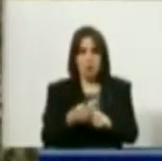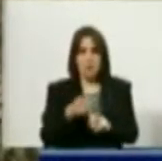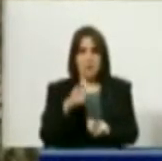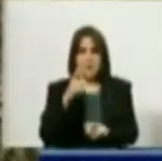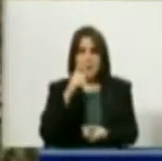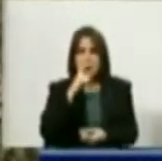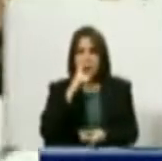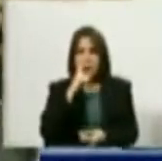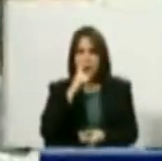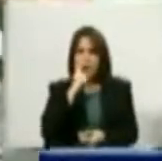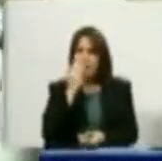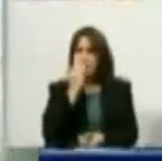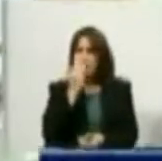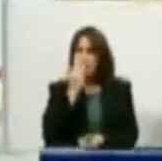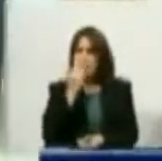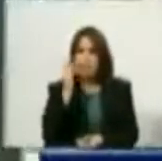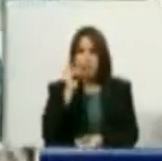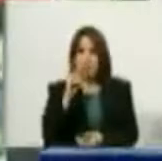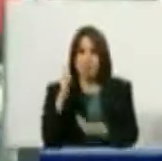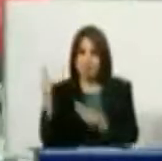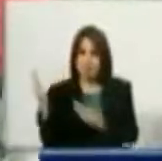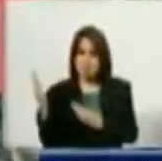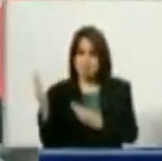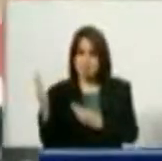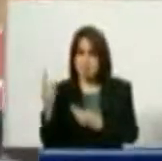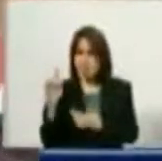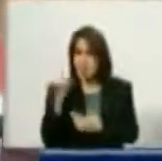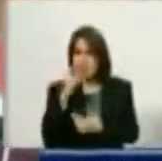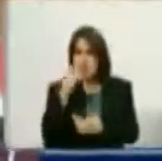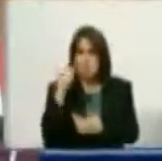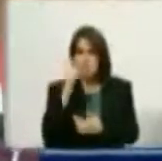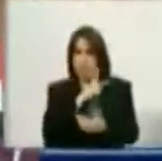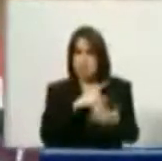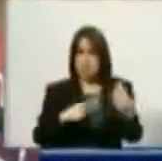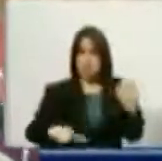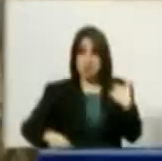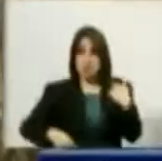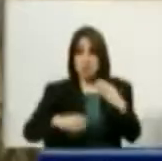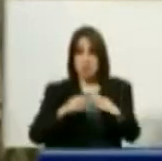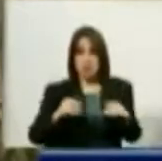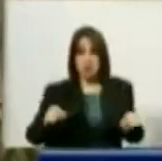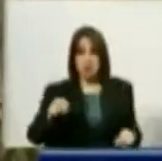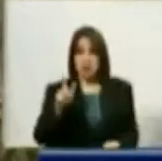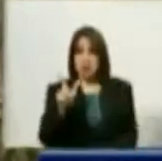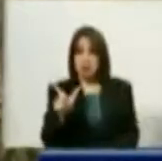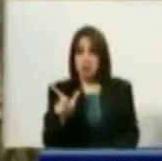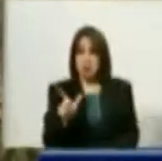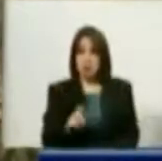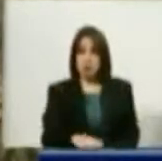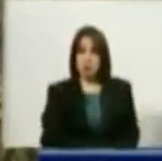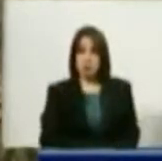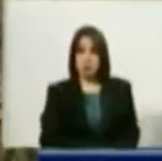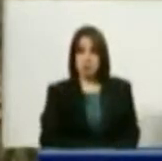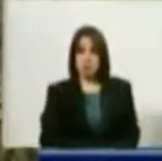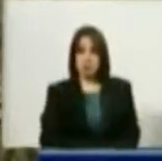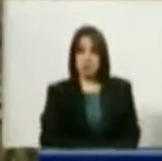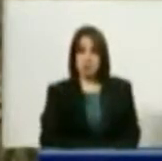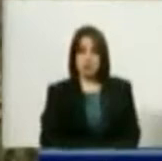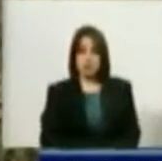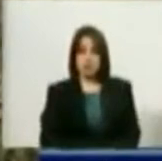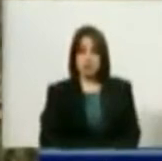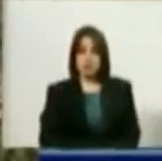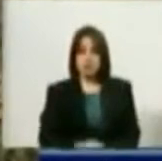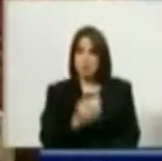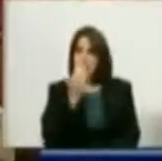Velasco primero vicepresidente territorial del pezube nuestro querido gobernador Jorge Luis García